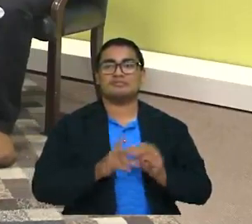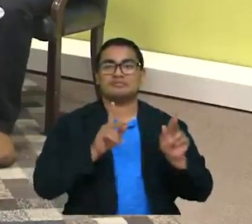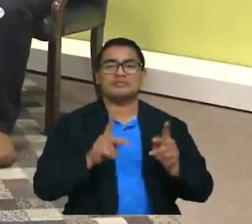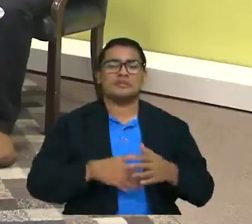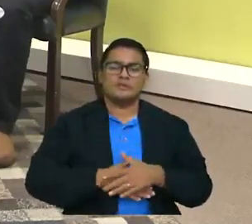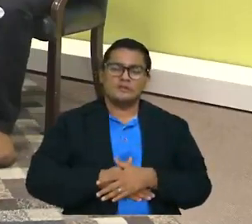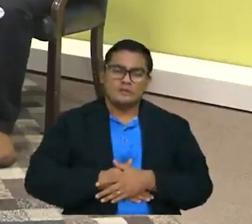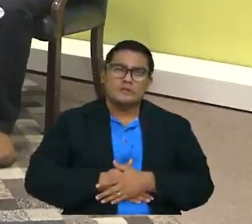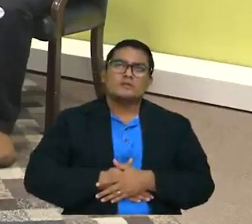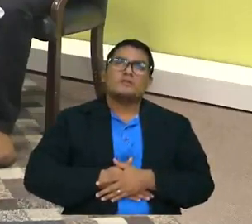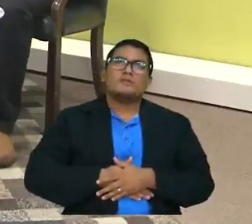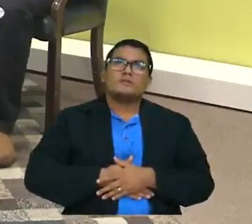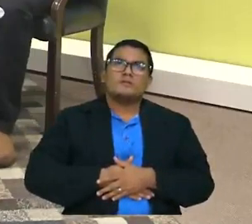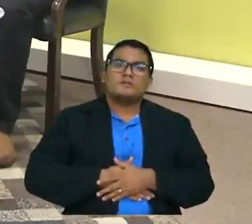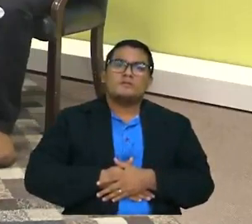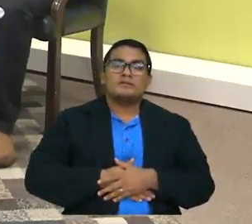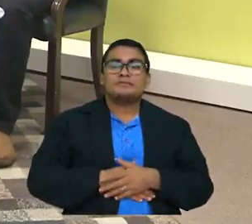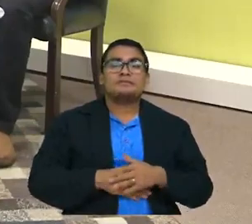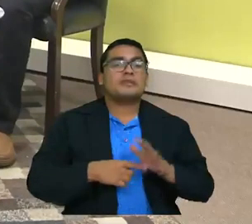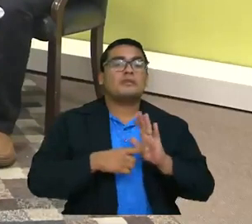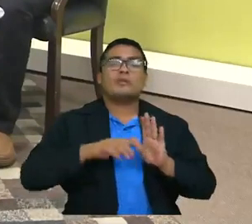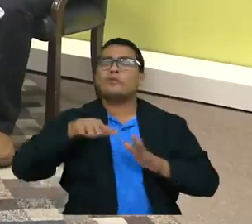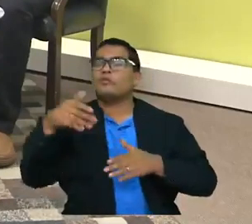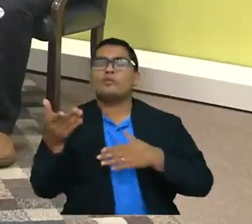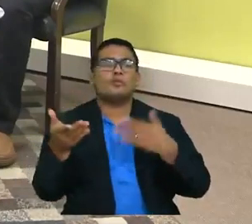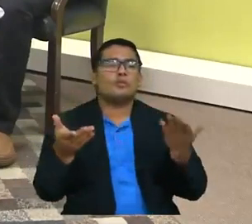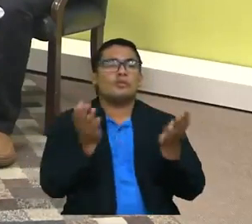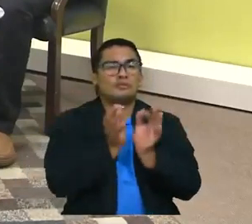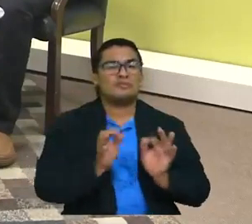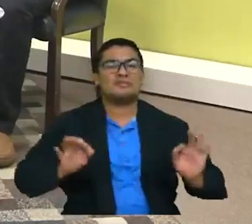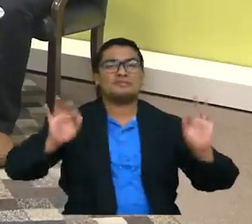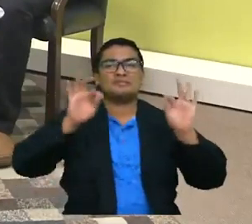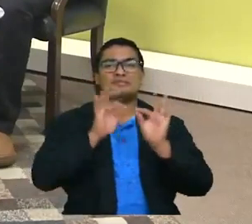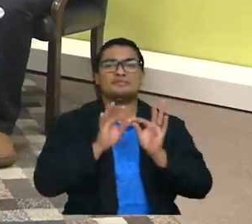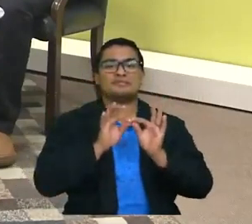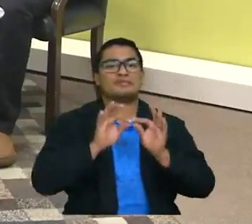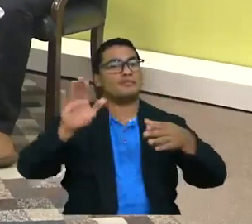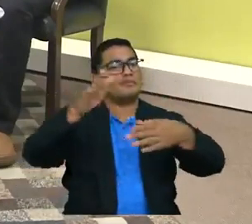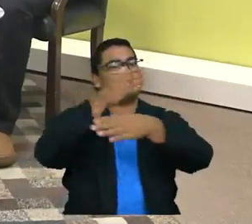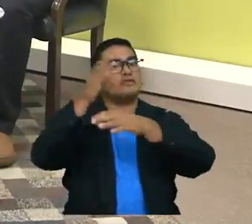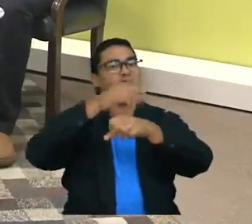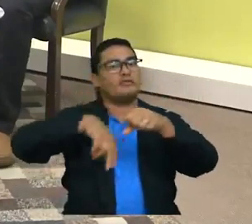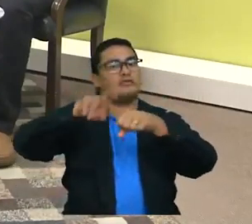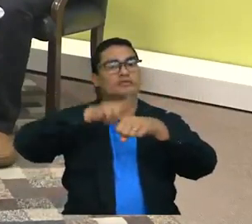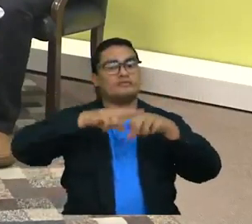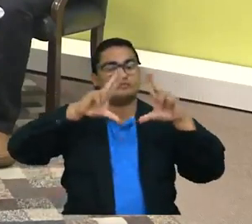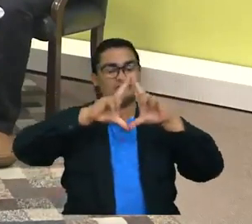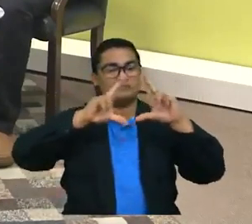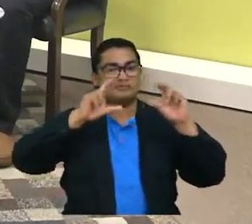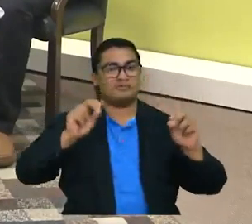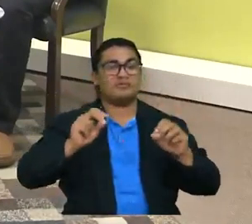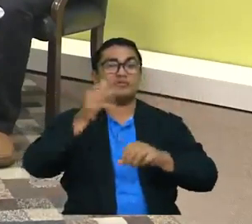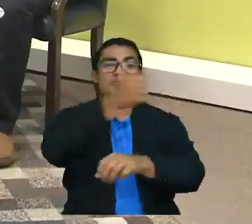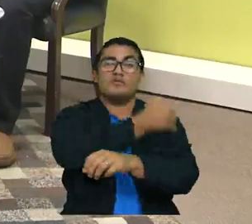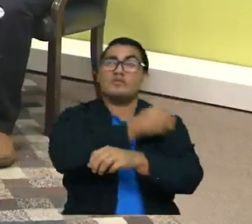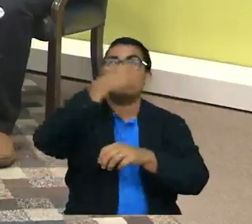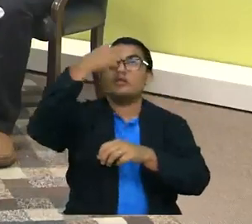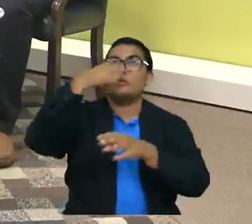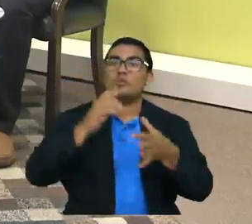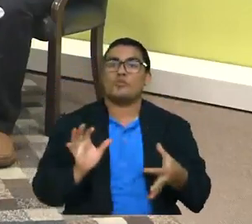imagino. ¿Cuál es la importancia de que ustedes estén llevando a cabo en toda jornada nacional de vacunación de la mano también